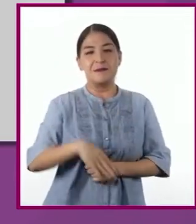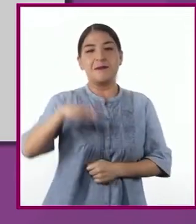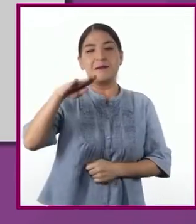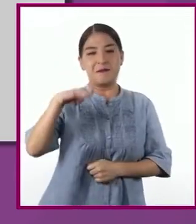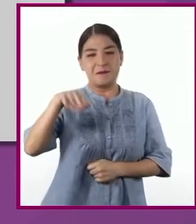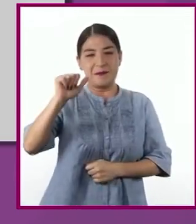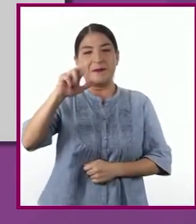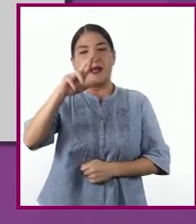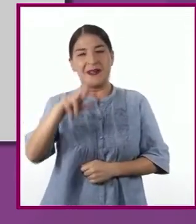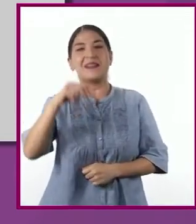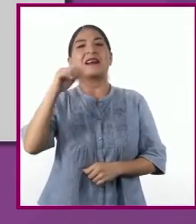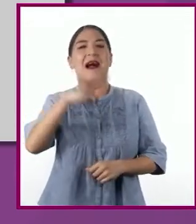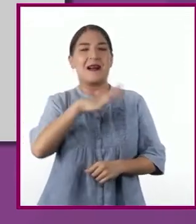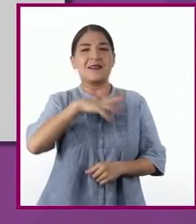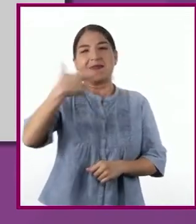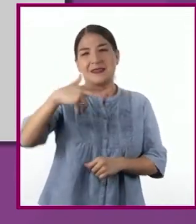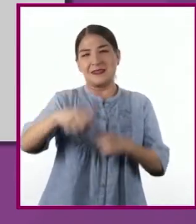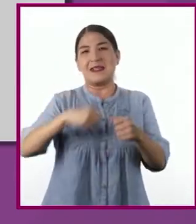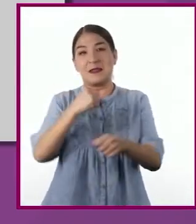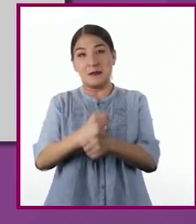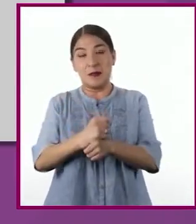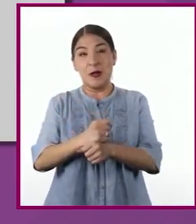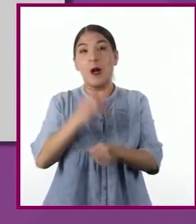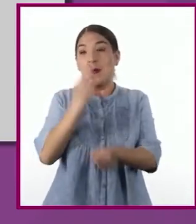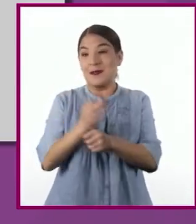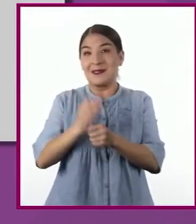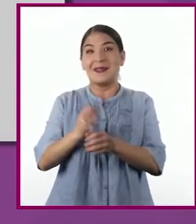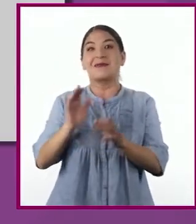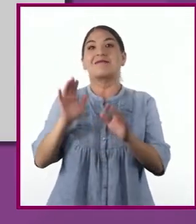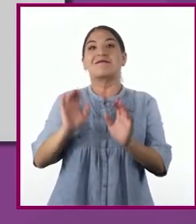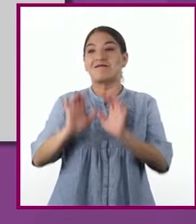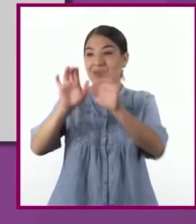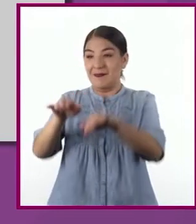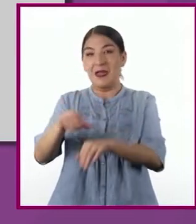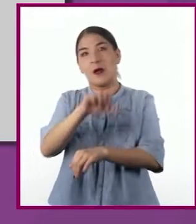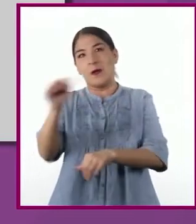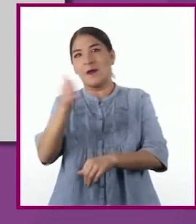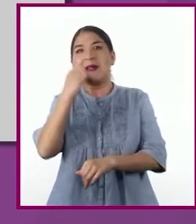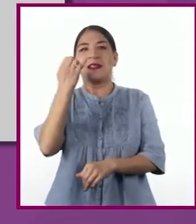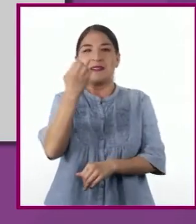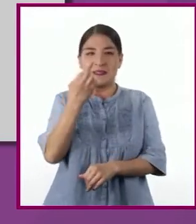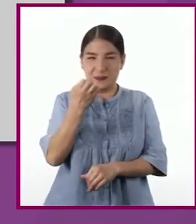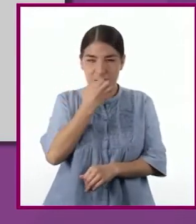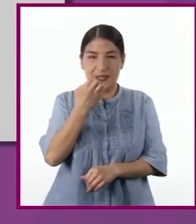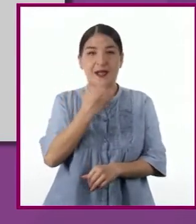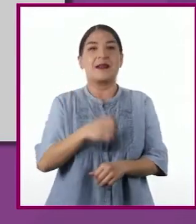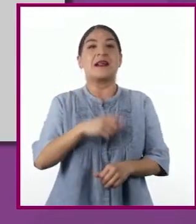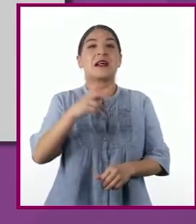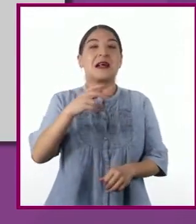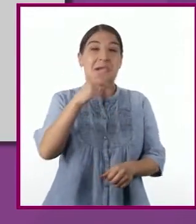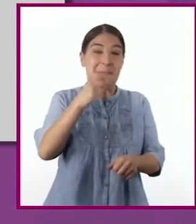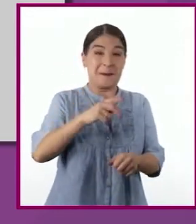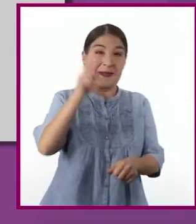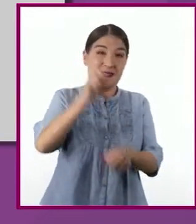13 años y acaba de entrar a otra secundaria. Desde preescolar se acostumbró a asistir a la escuela con el huipil